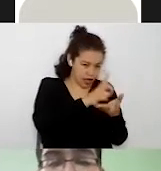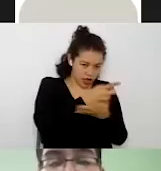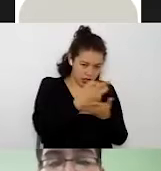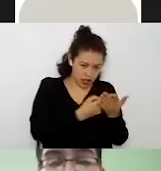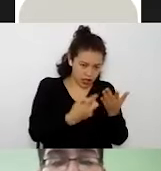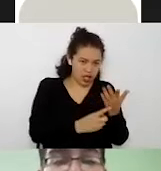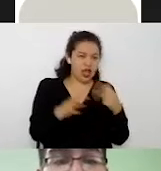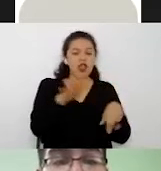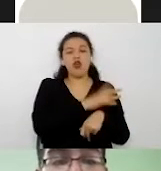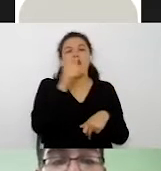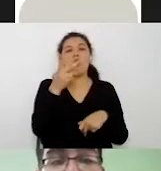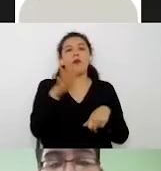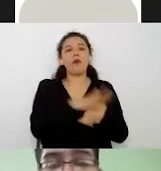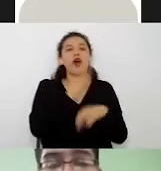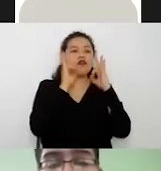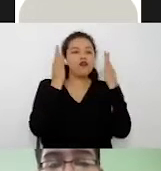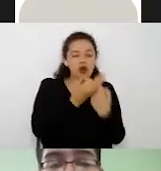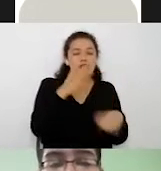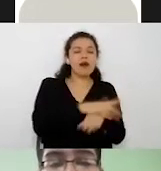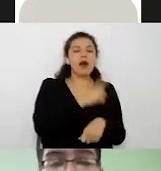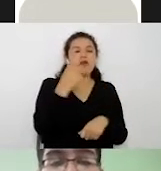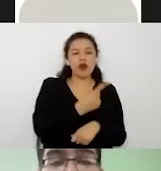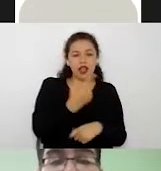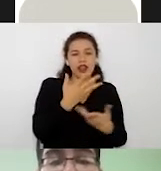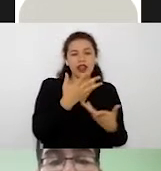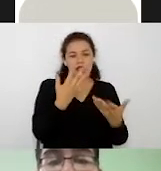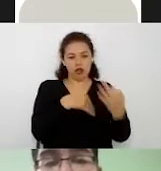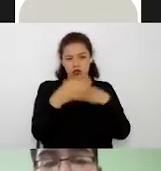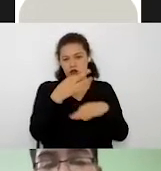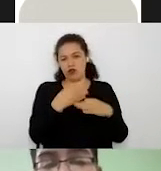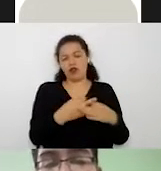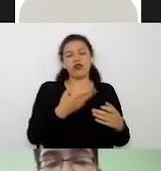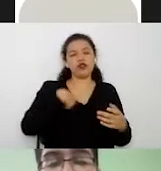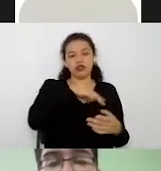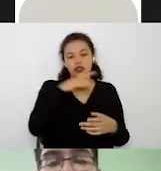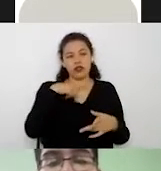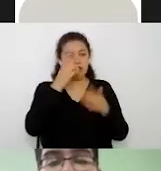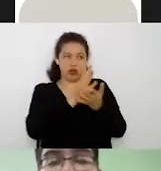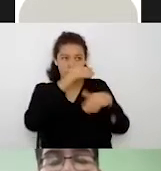de una manera o de otra, y nosotros tendremos que acatar lo que nos dicen. Entonces,